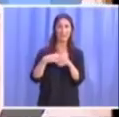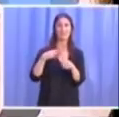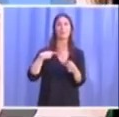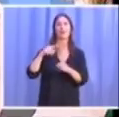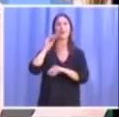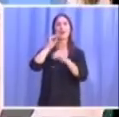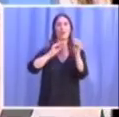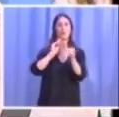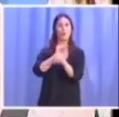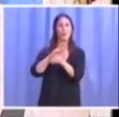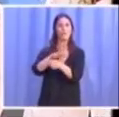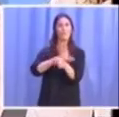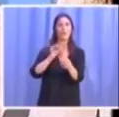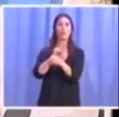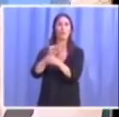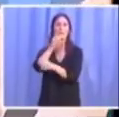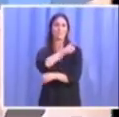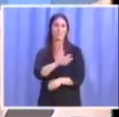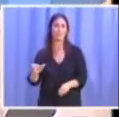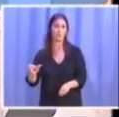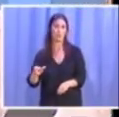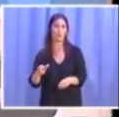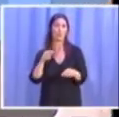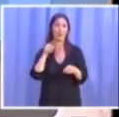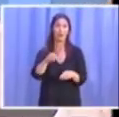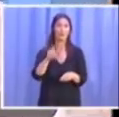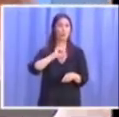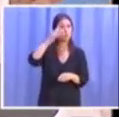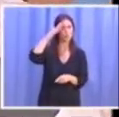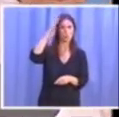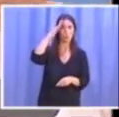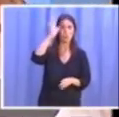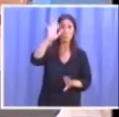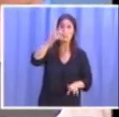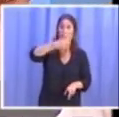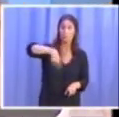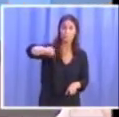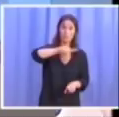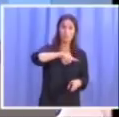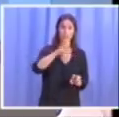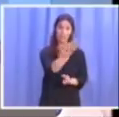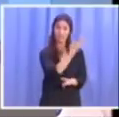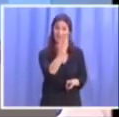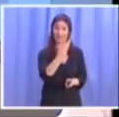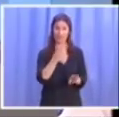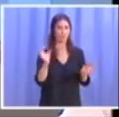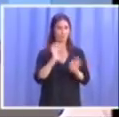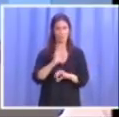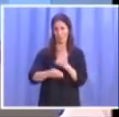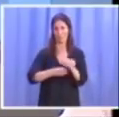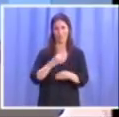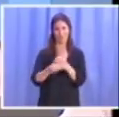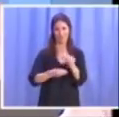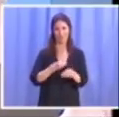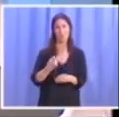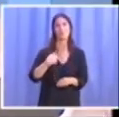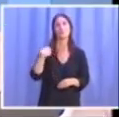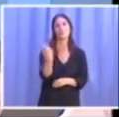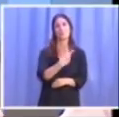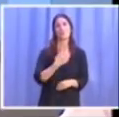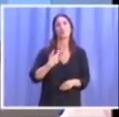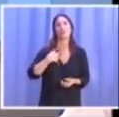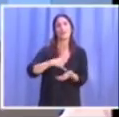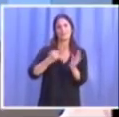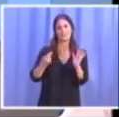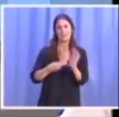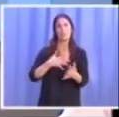barrios, cuidar a las personas. Y esto no es un sueño, pero ustedes, ninguno de ustedes tres, lo va a hacer. Nosotros tenemos la fórmula y